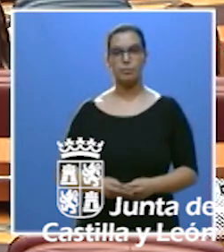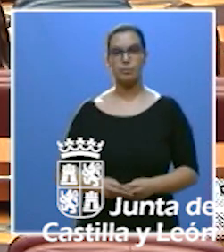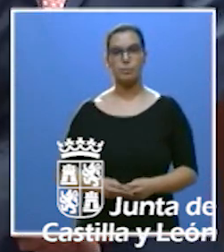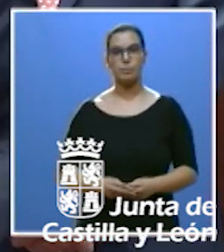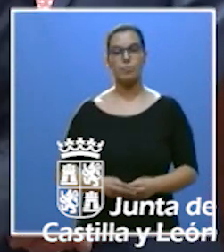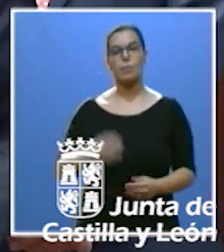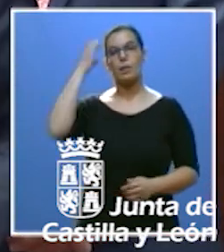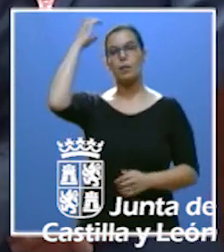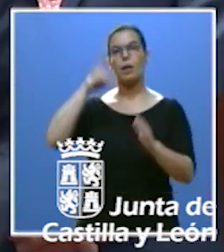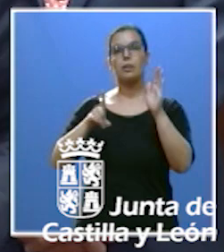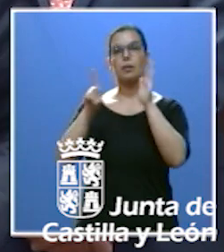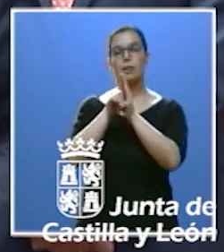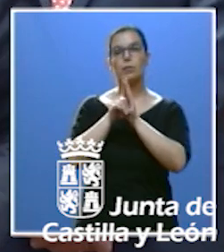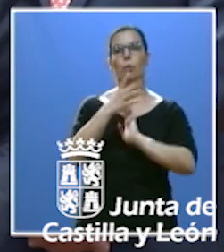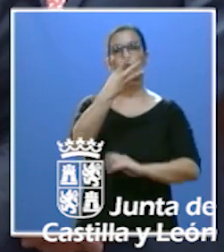Real Decreto